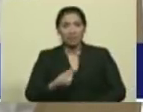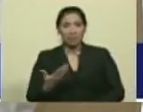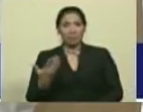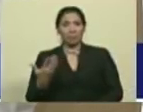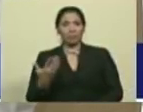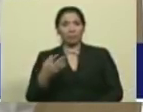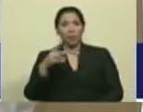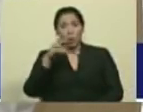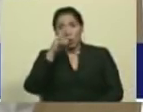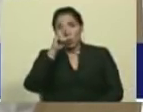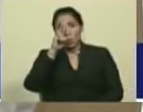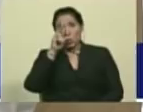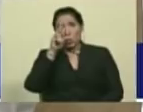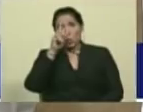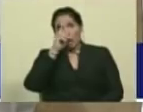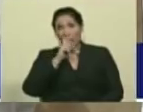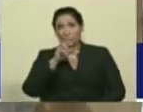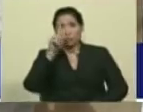Llegaba a La Habana un joven